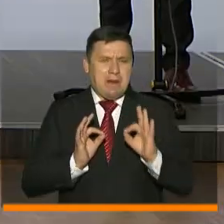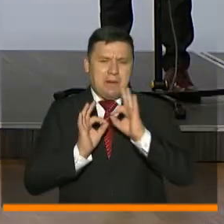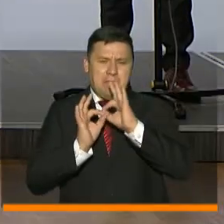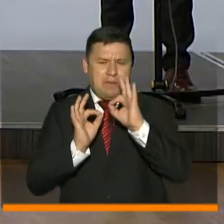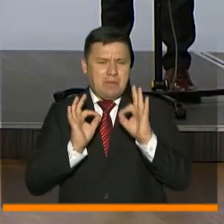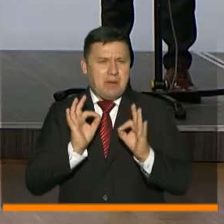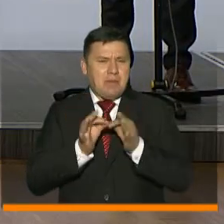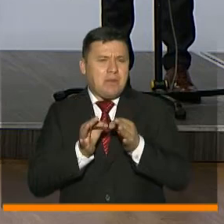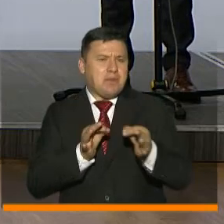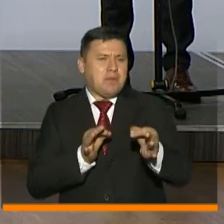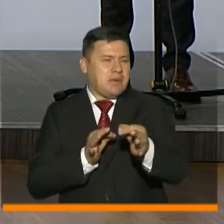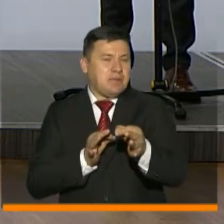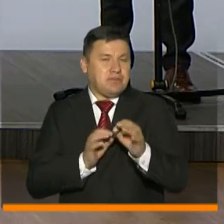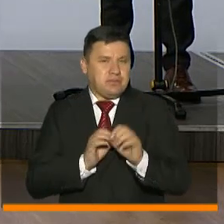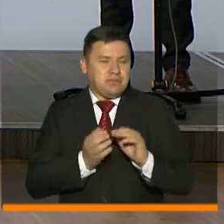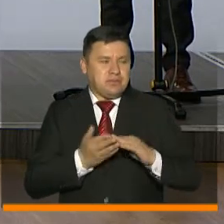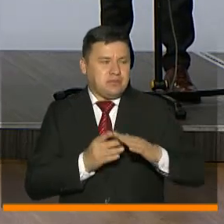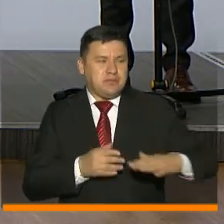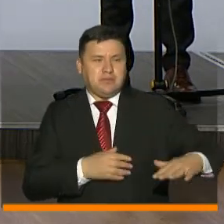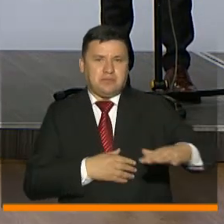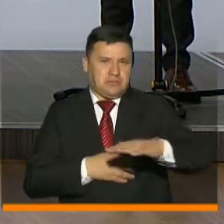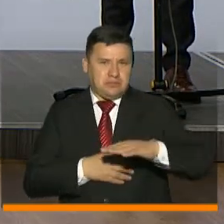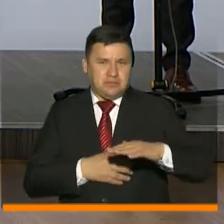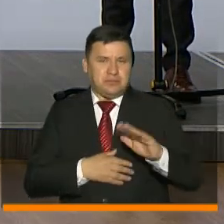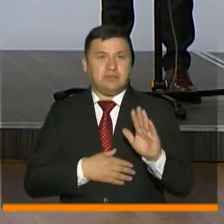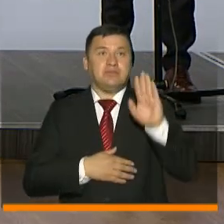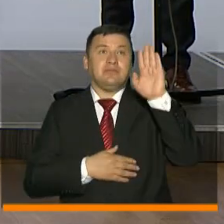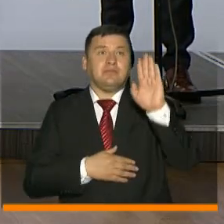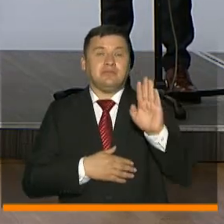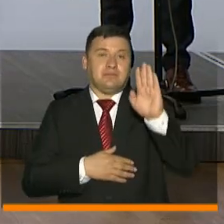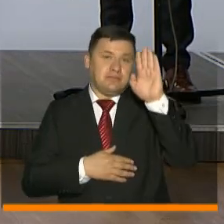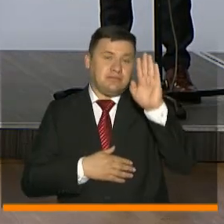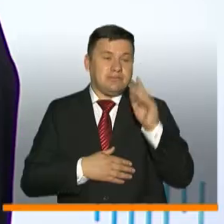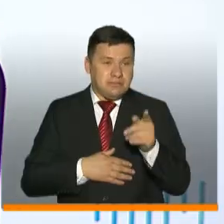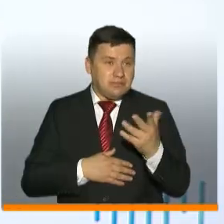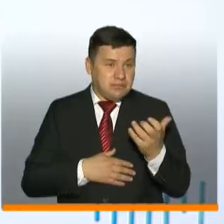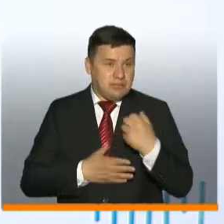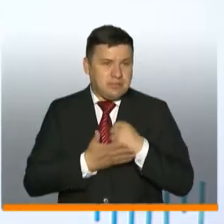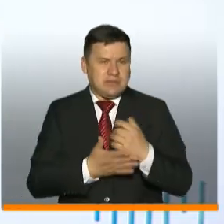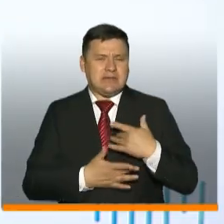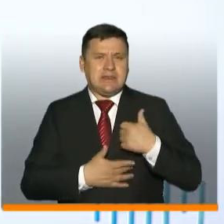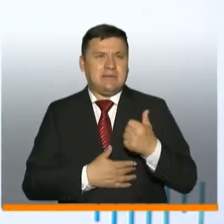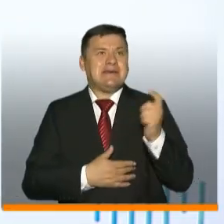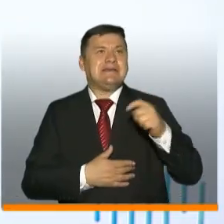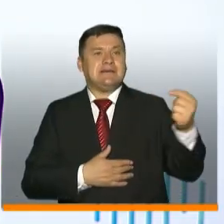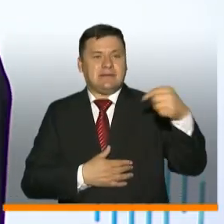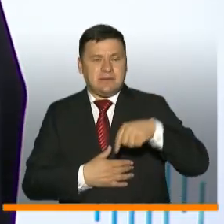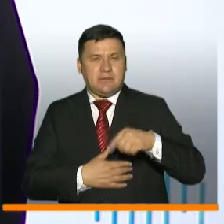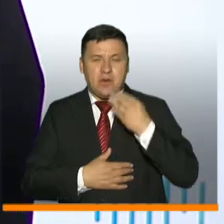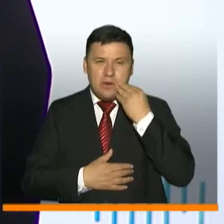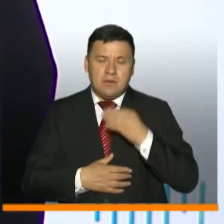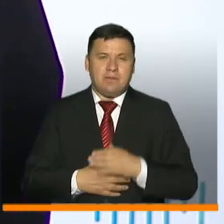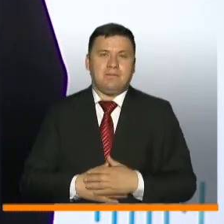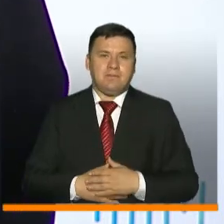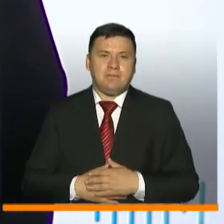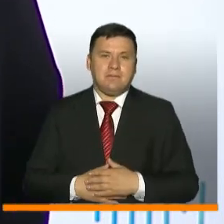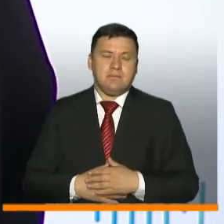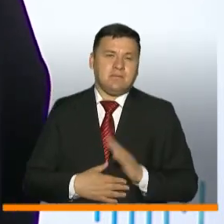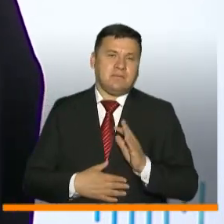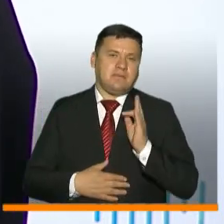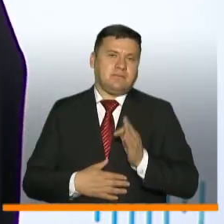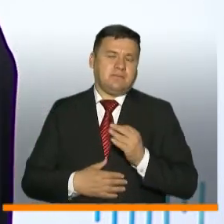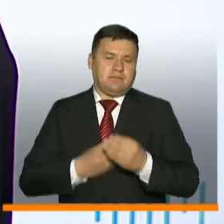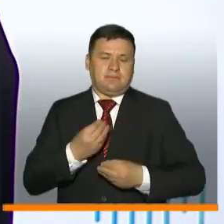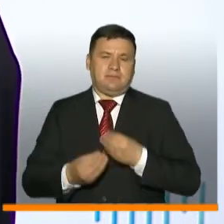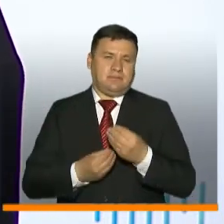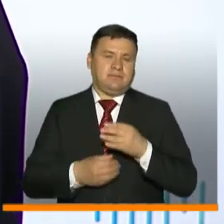municipios y poblaciones que levantaban la mano permanentemente para que ayudarnos a bien llegar a sus hogares. Y como siempre